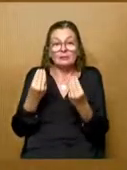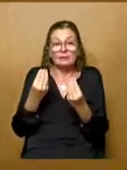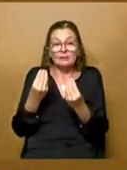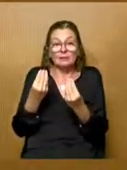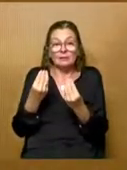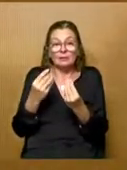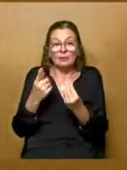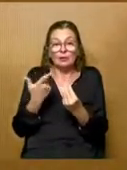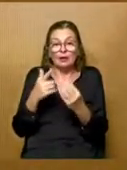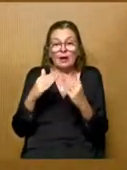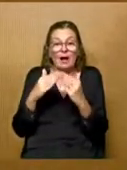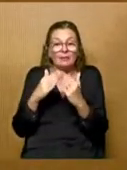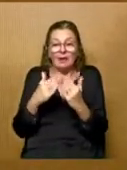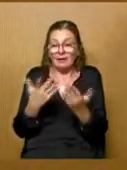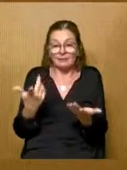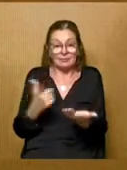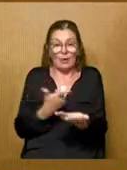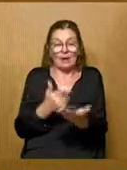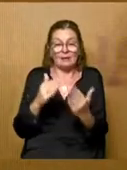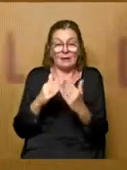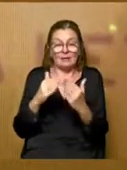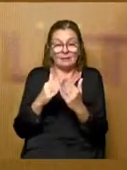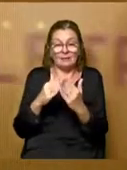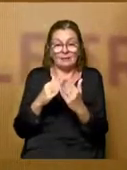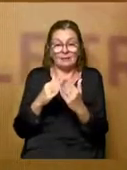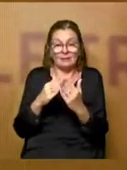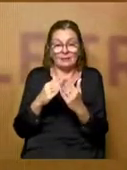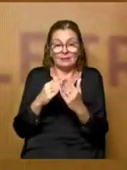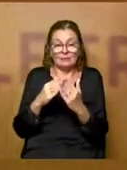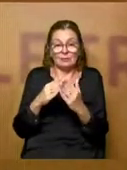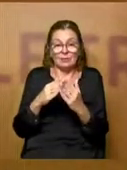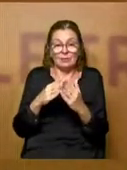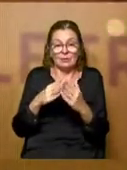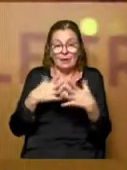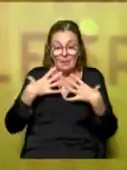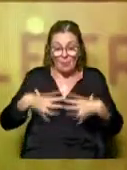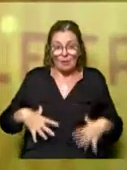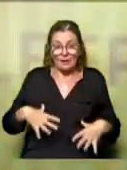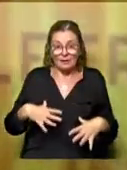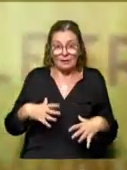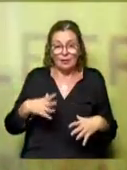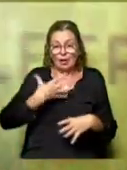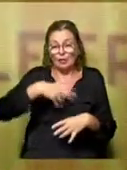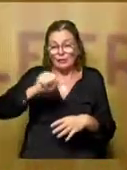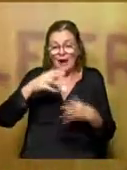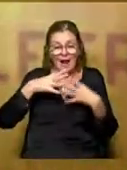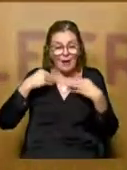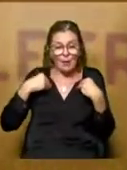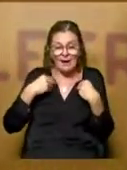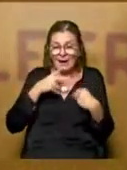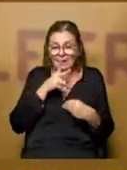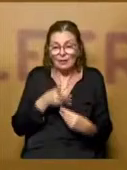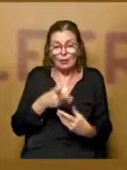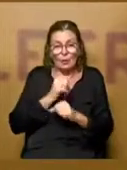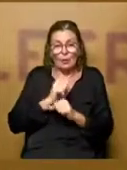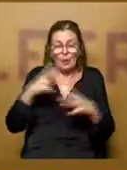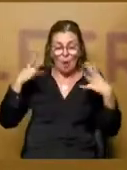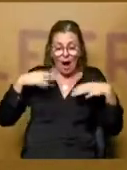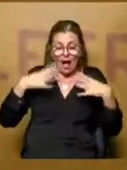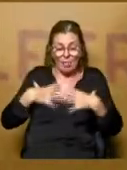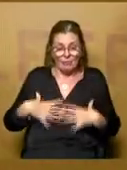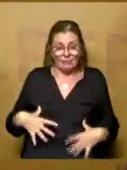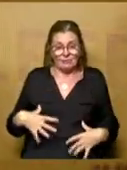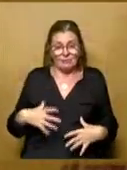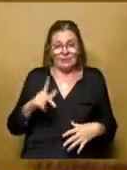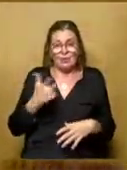Porque si no tenés donde vivir y tenés todos los gurises empapados, no los llevas a la escuela, no podés, o sea, si